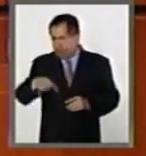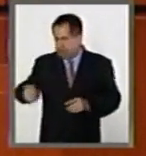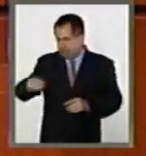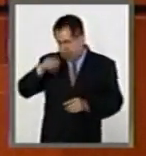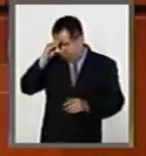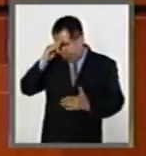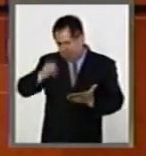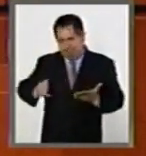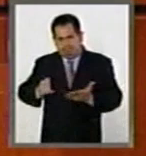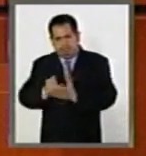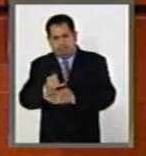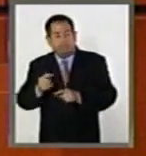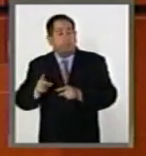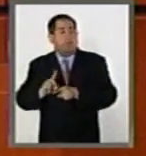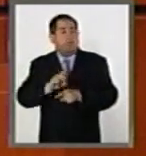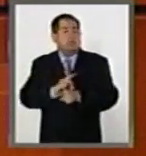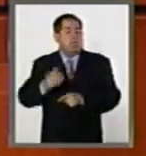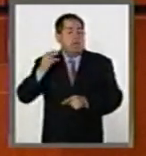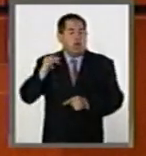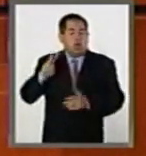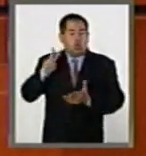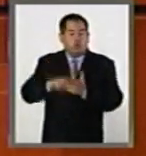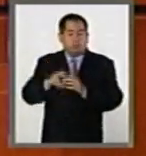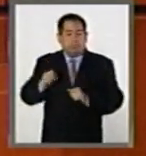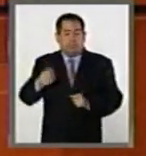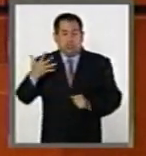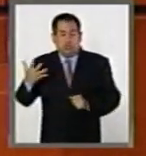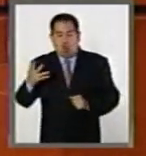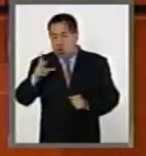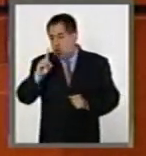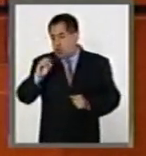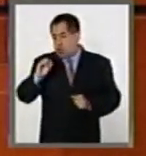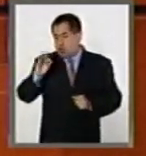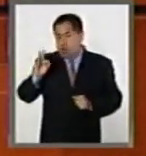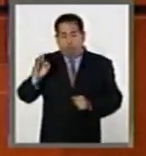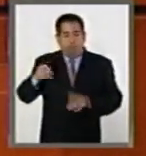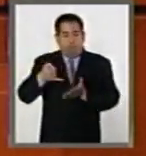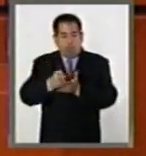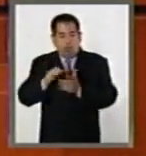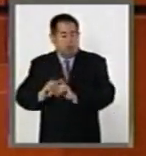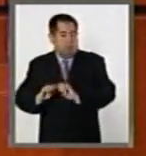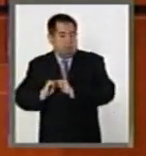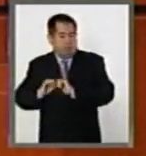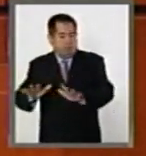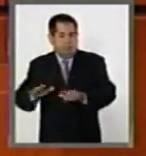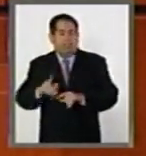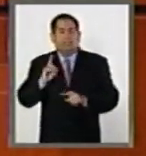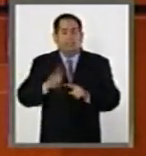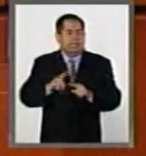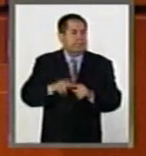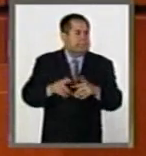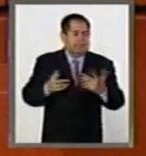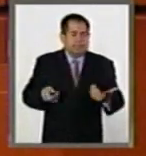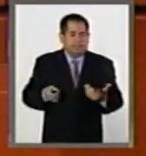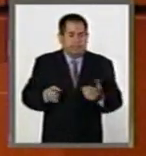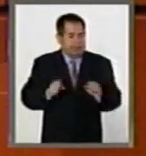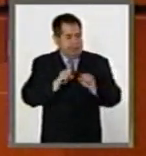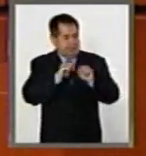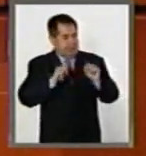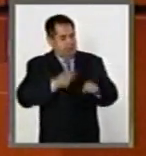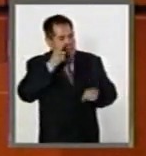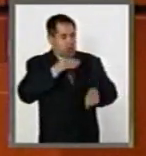determinación que desde 2005 queda inscrito en el Diario Oficial de la Federación para transitar de un sistema